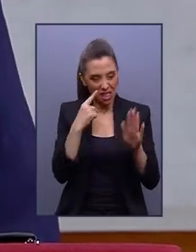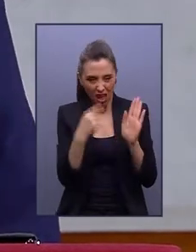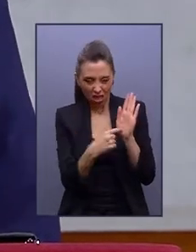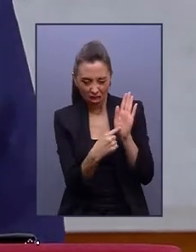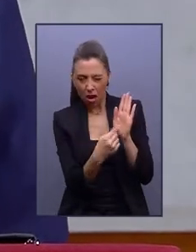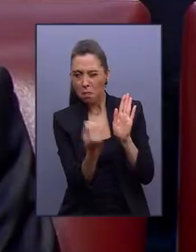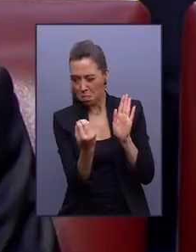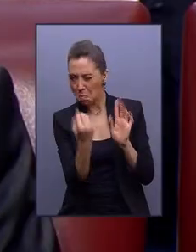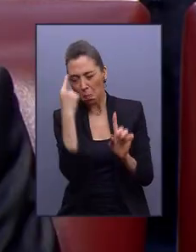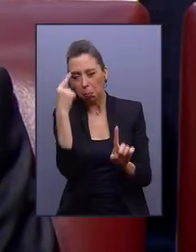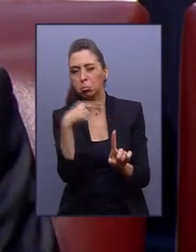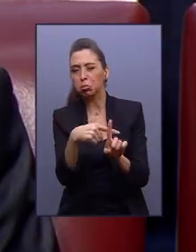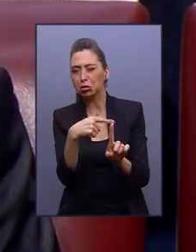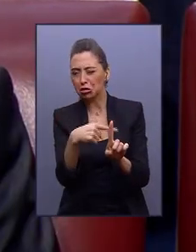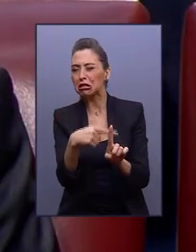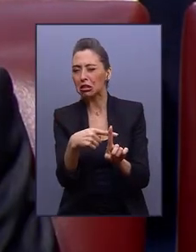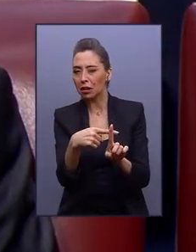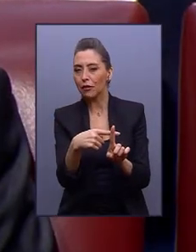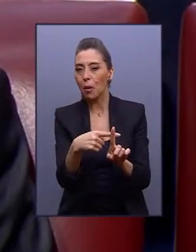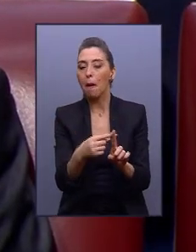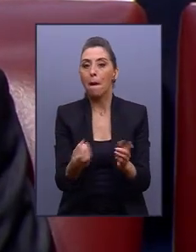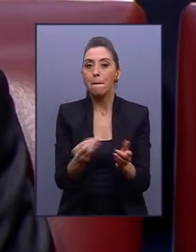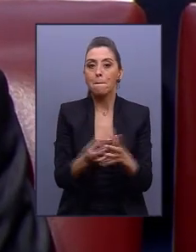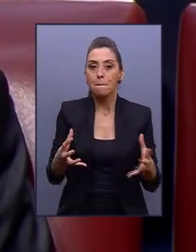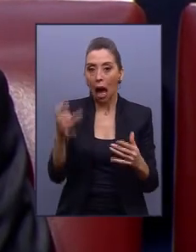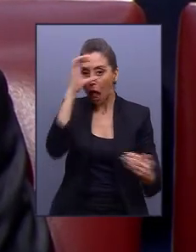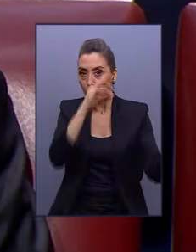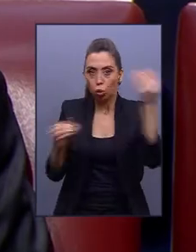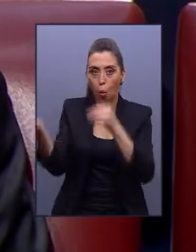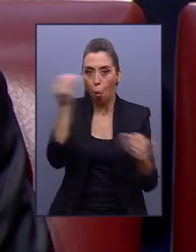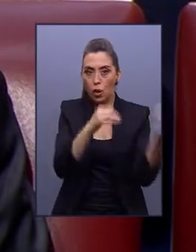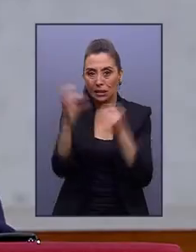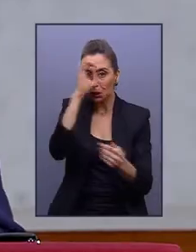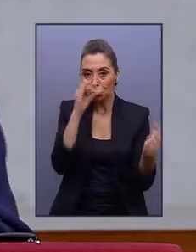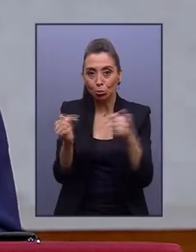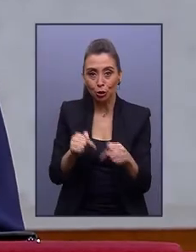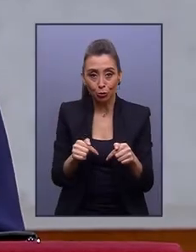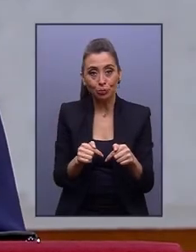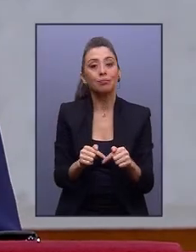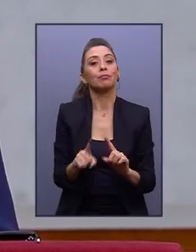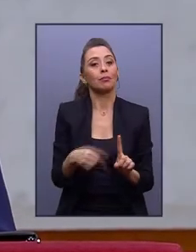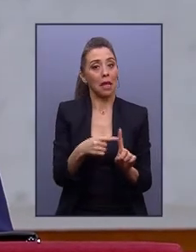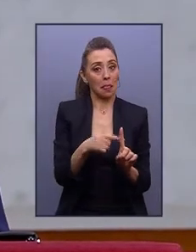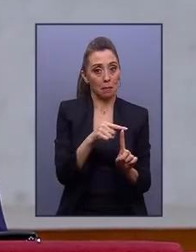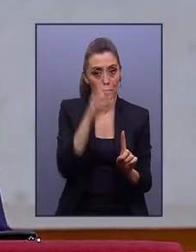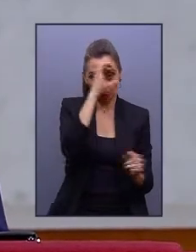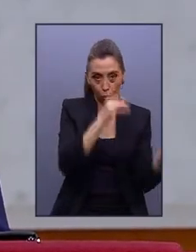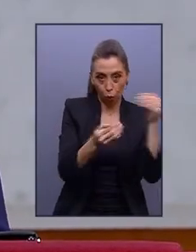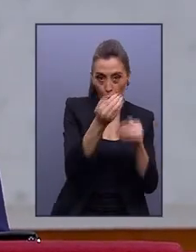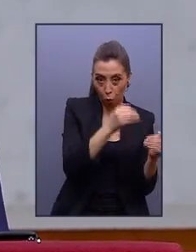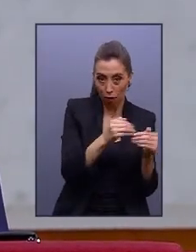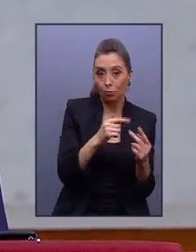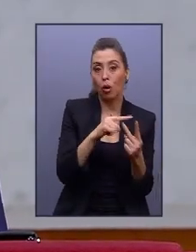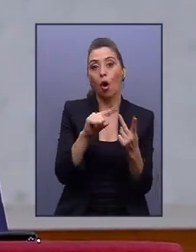muy alentadoras para seguir consolidando el dinamismo del turismo. Además del turismo, tenemos grandes oportunidades de exportación